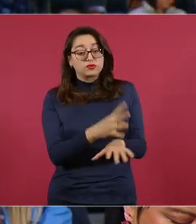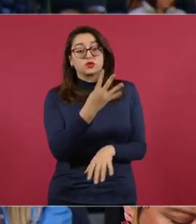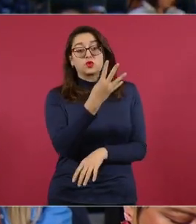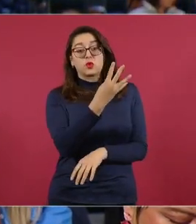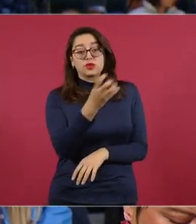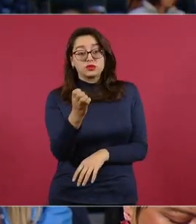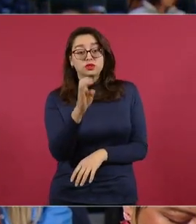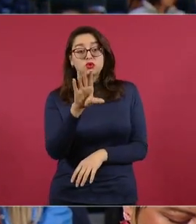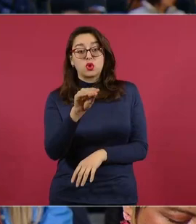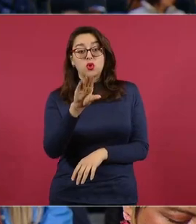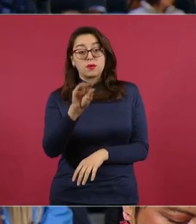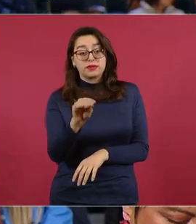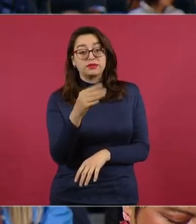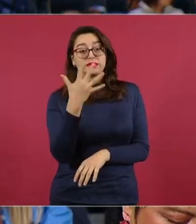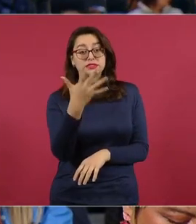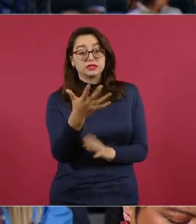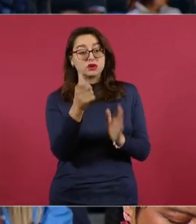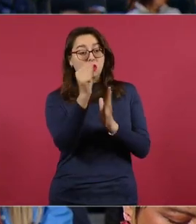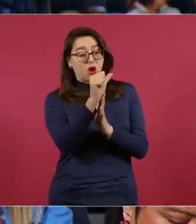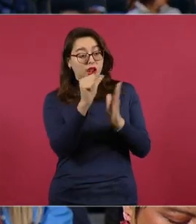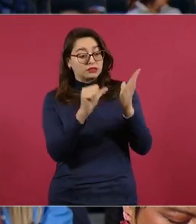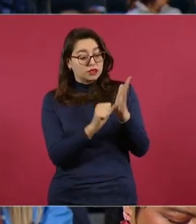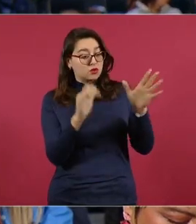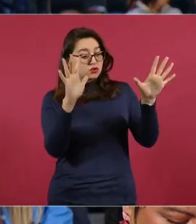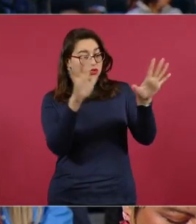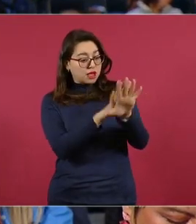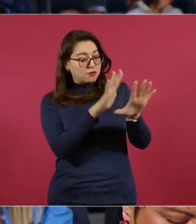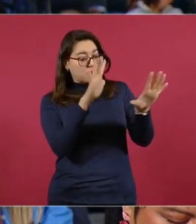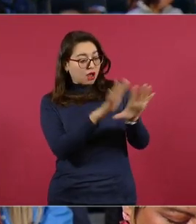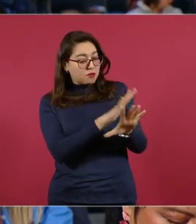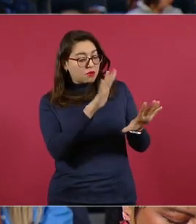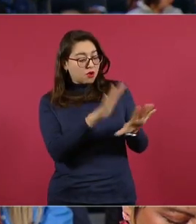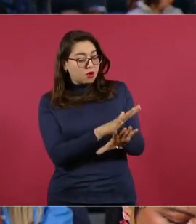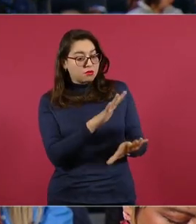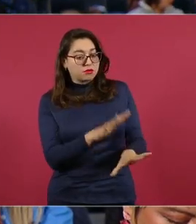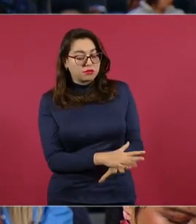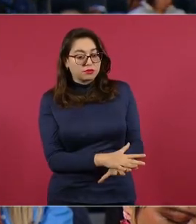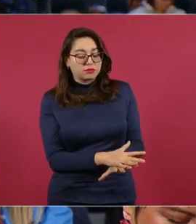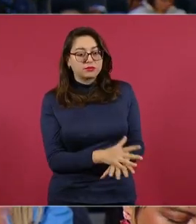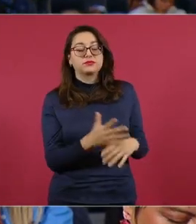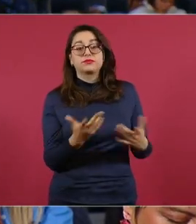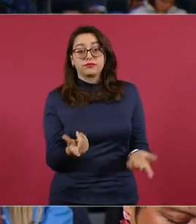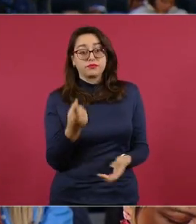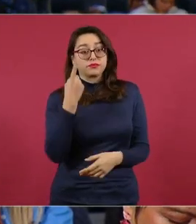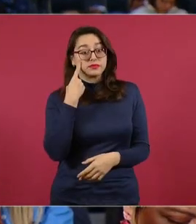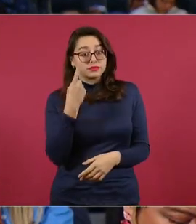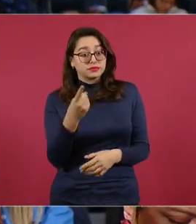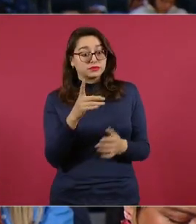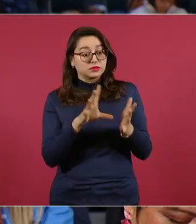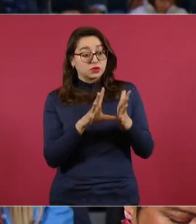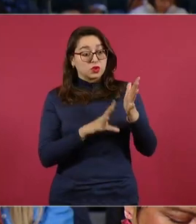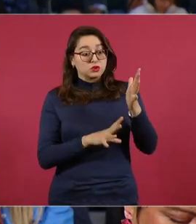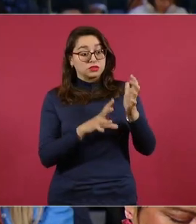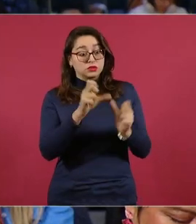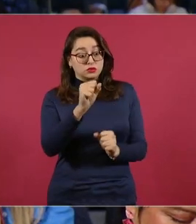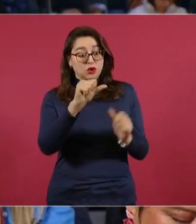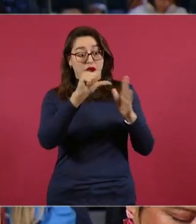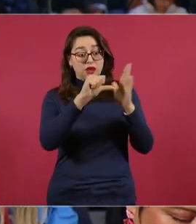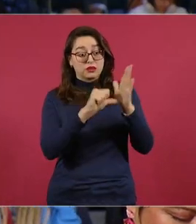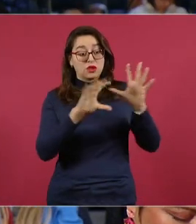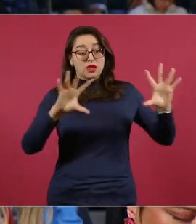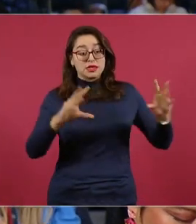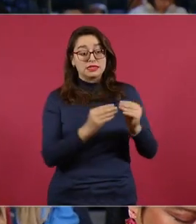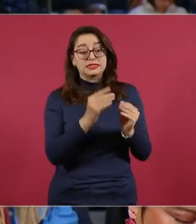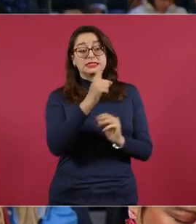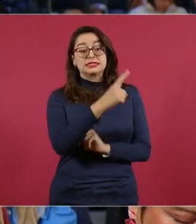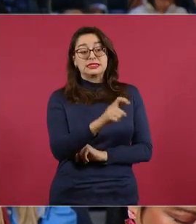495 artículos de la Constitución. La Constitución Política tiene 127, si no estoy equivocado también. Estamos